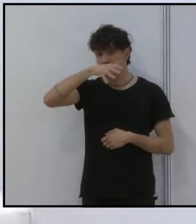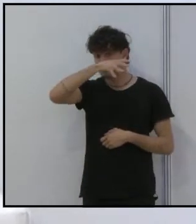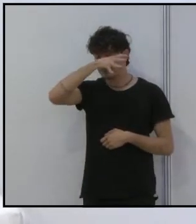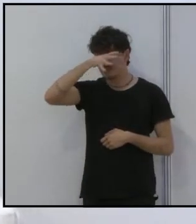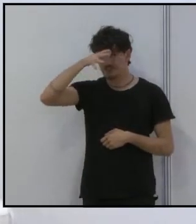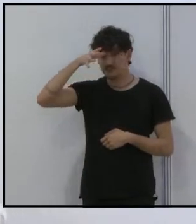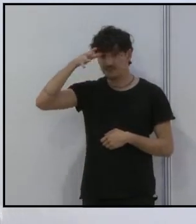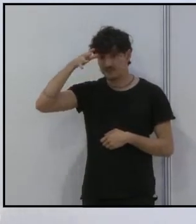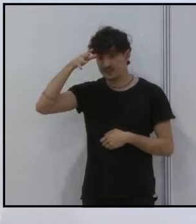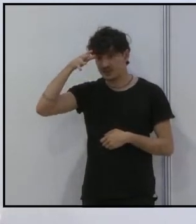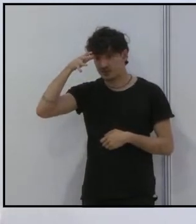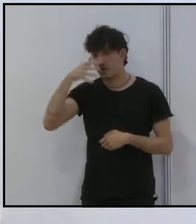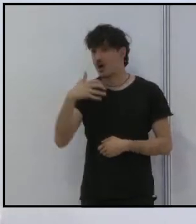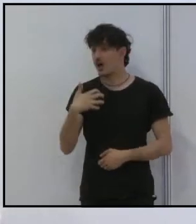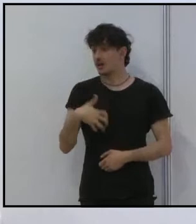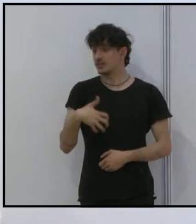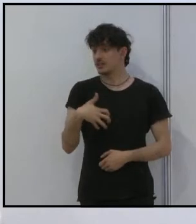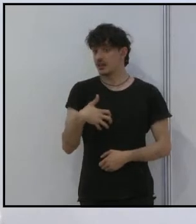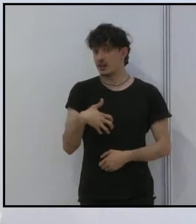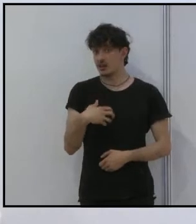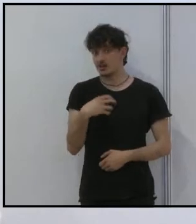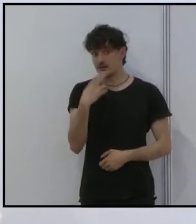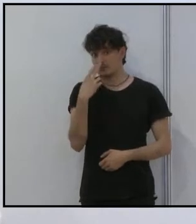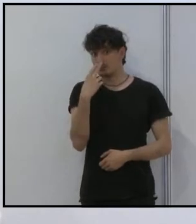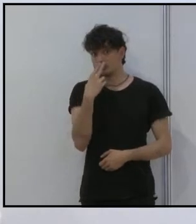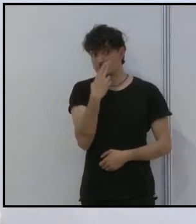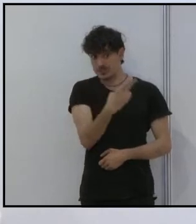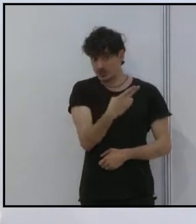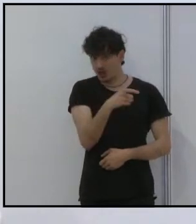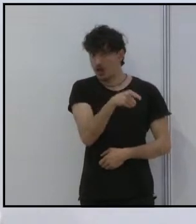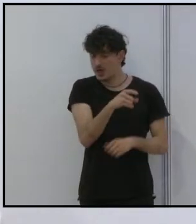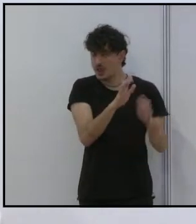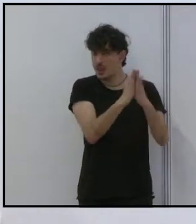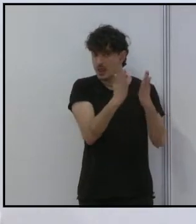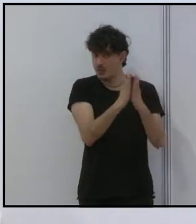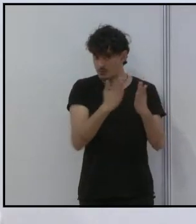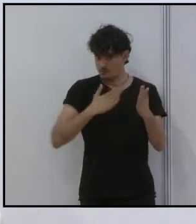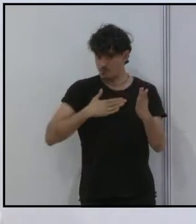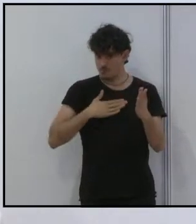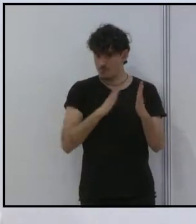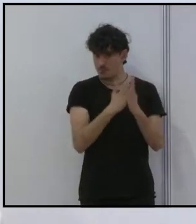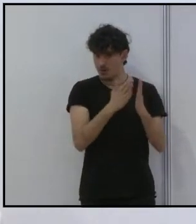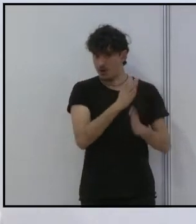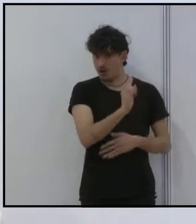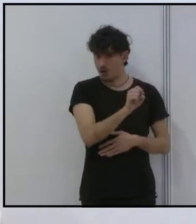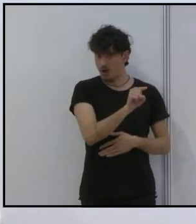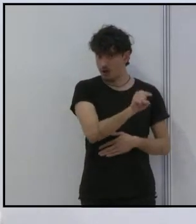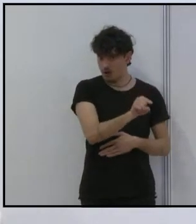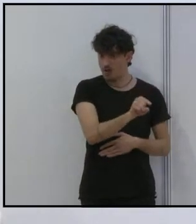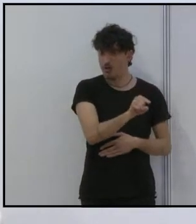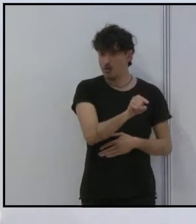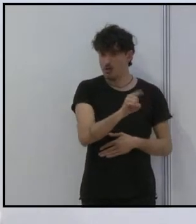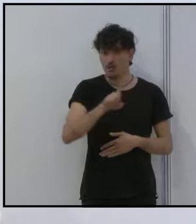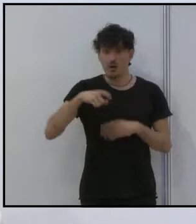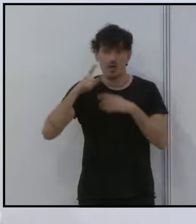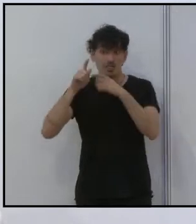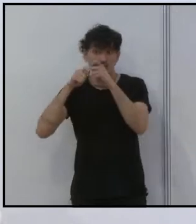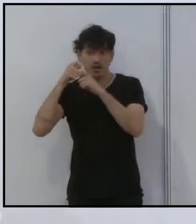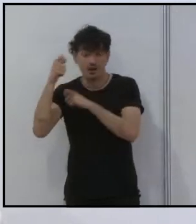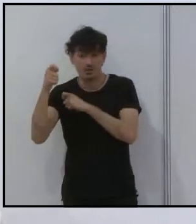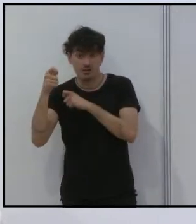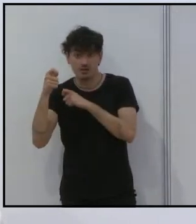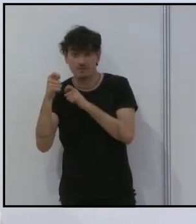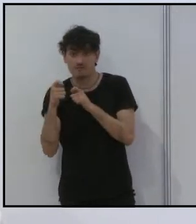visitar Argentina, mis libros estarán allí esperándome, porque antes que yo, el tesón de un zaragozano hará que en mi